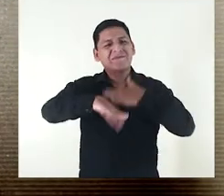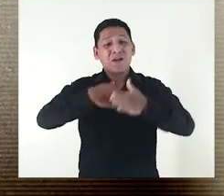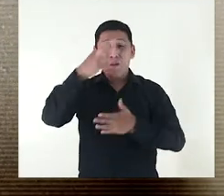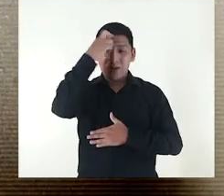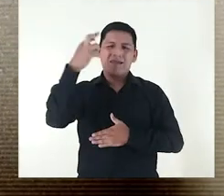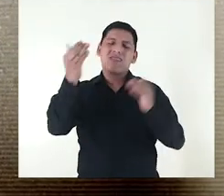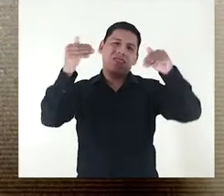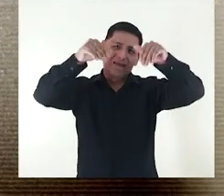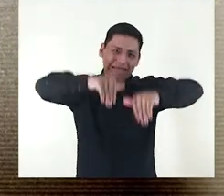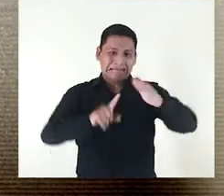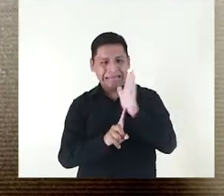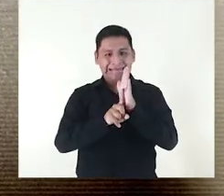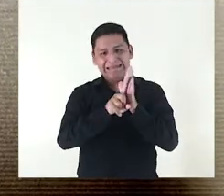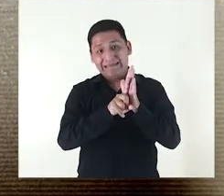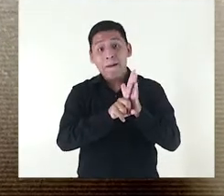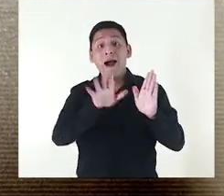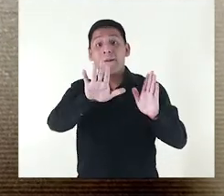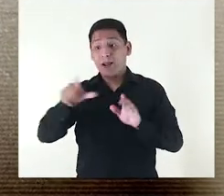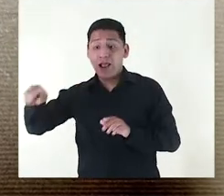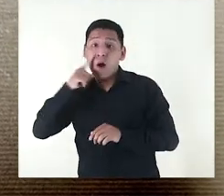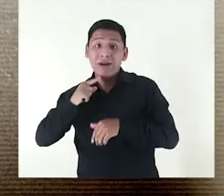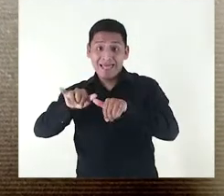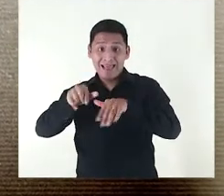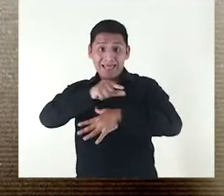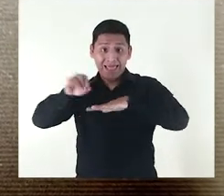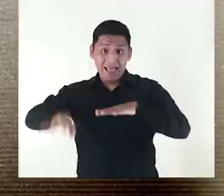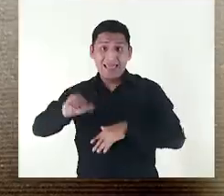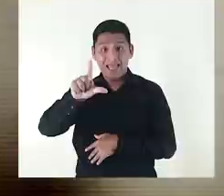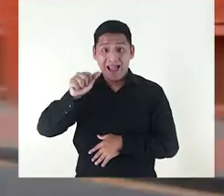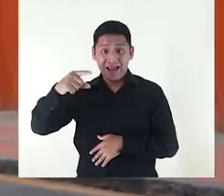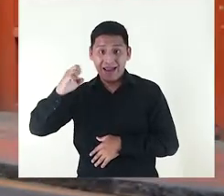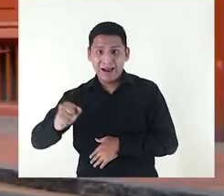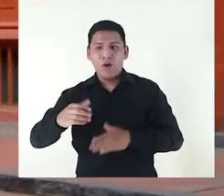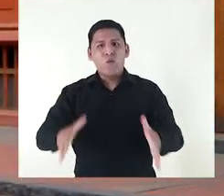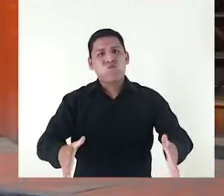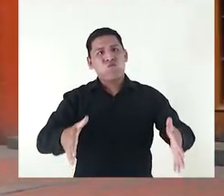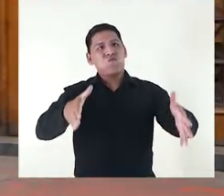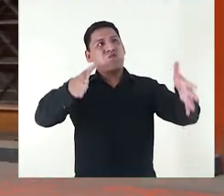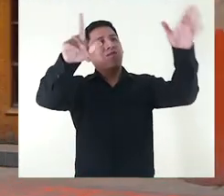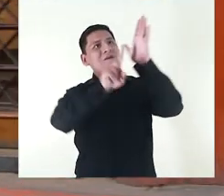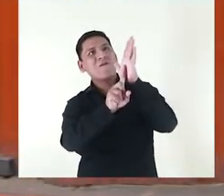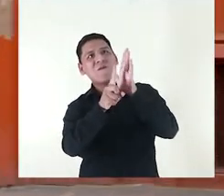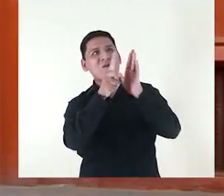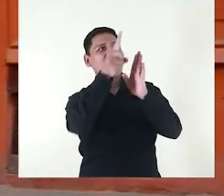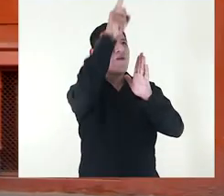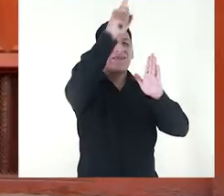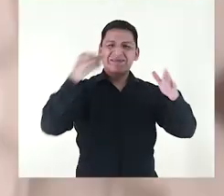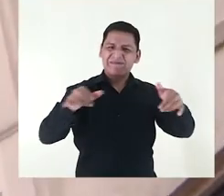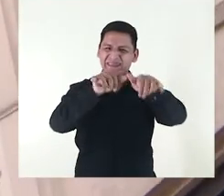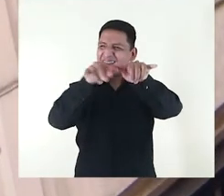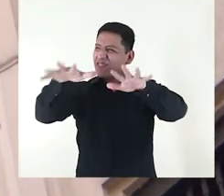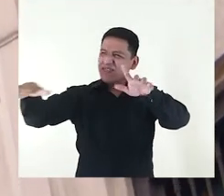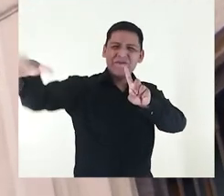sucesiva crisis política impidió ese desarrollo, pero el arquitecto Lange dejó esta impresión en el centro de la ciudad, un edificio